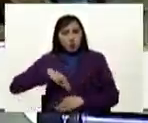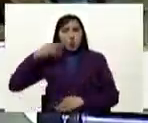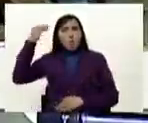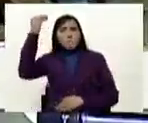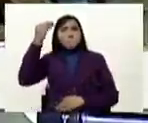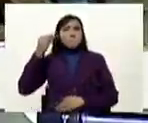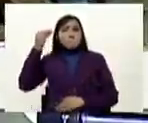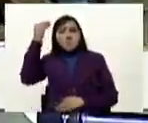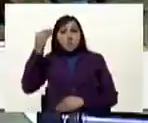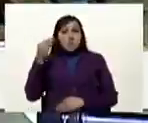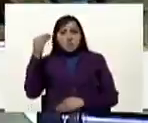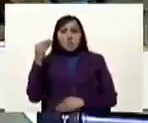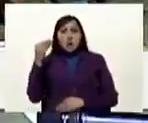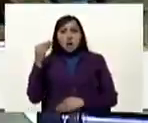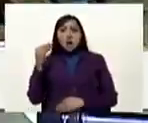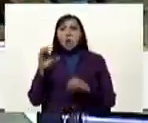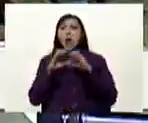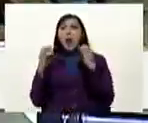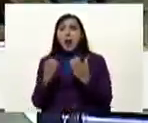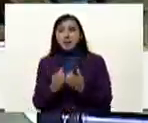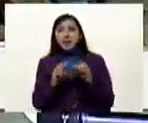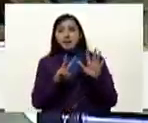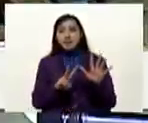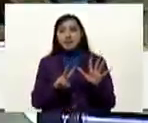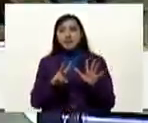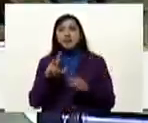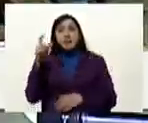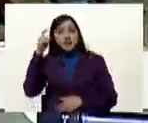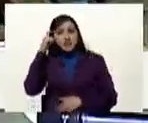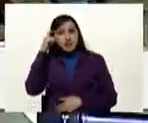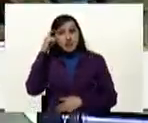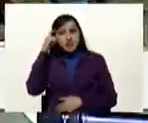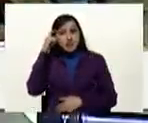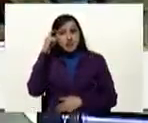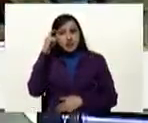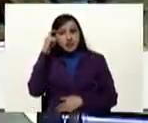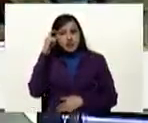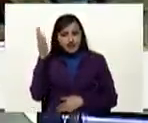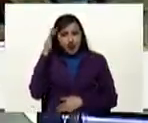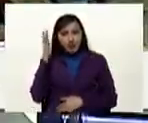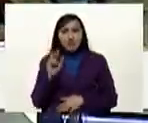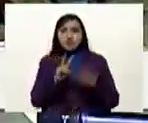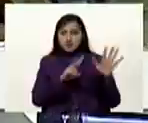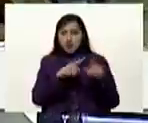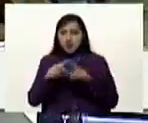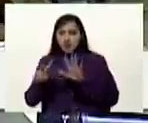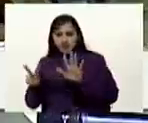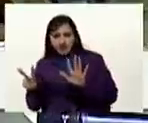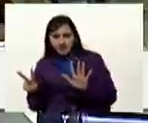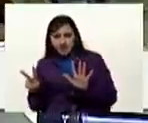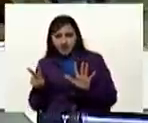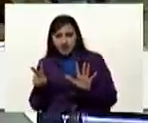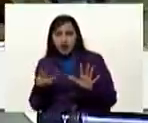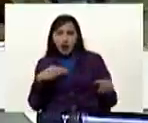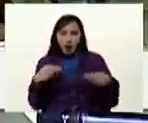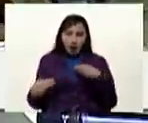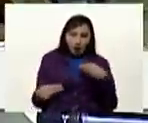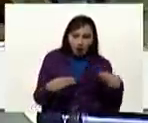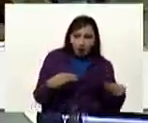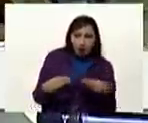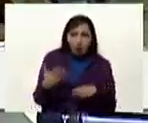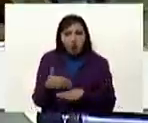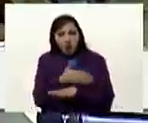pensando las clases 7 días con el método de flexibilización